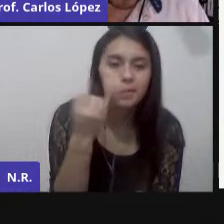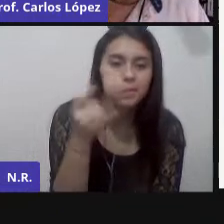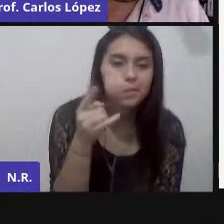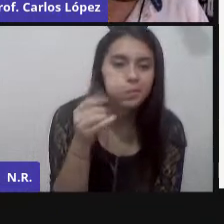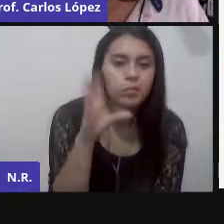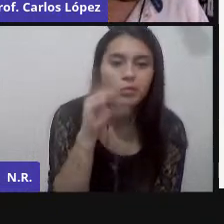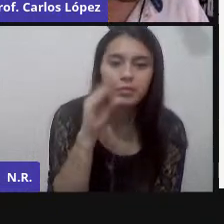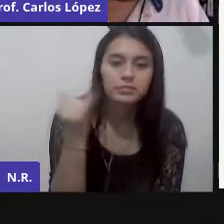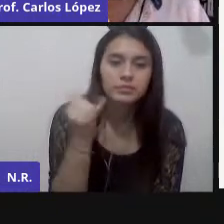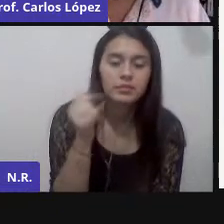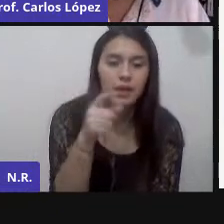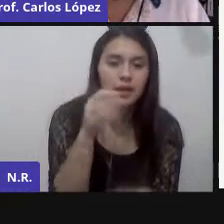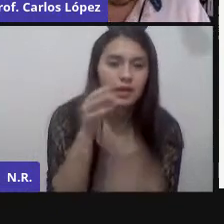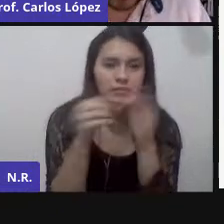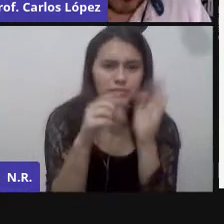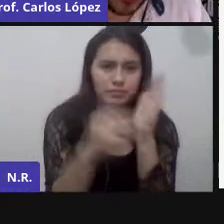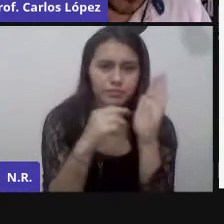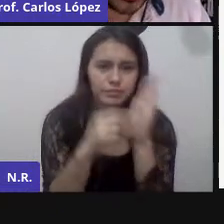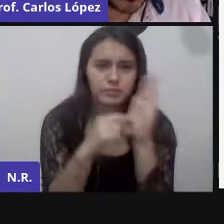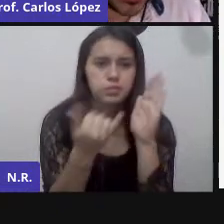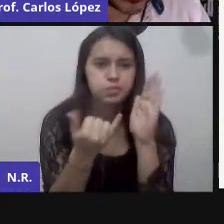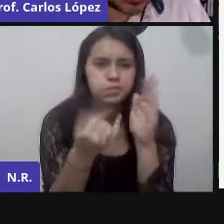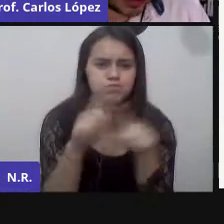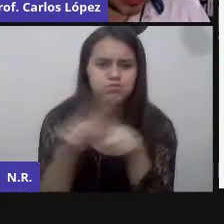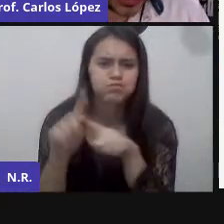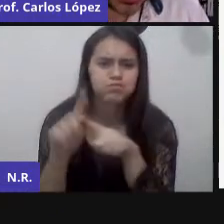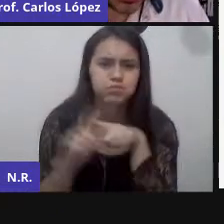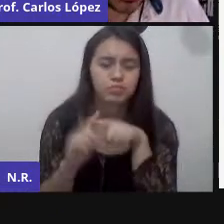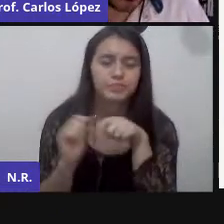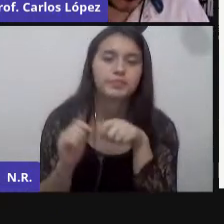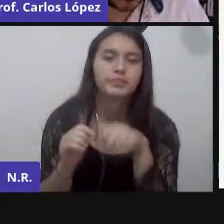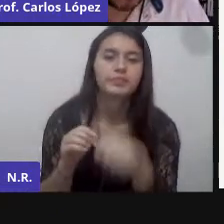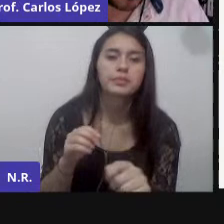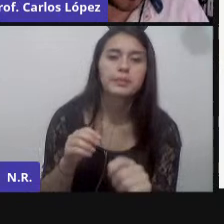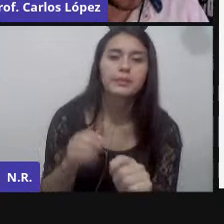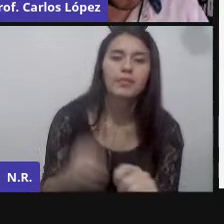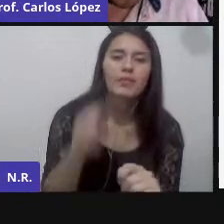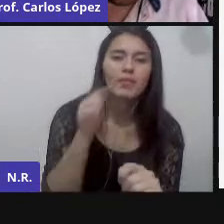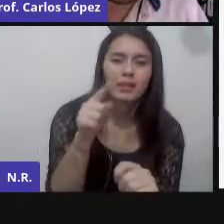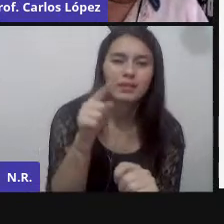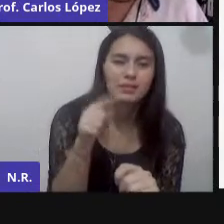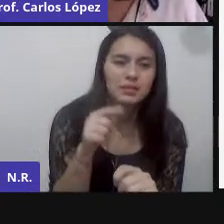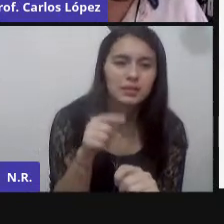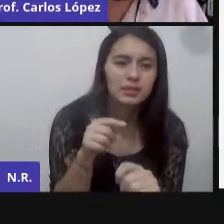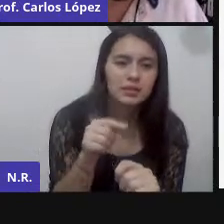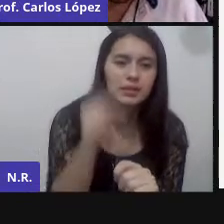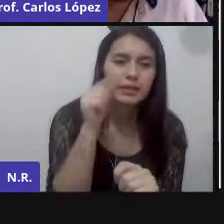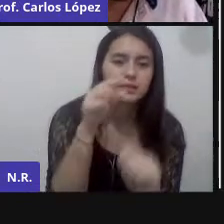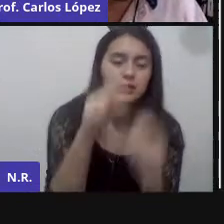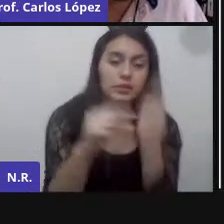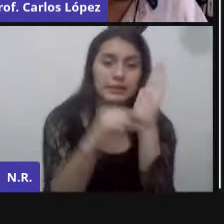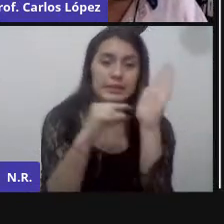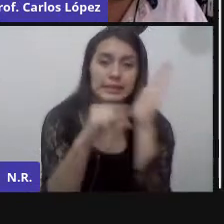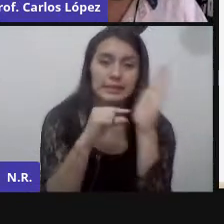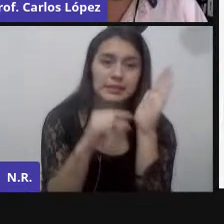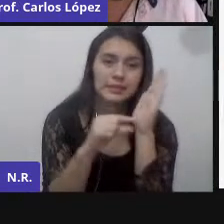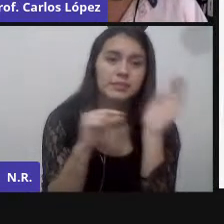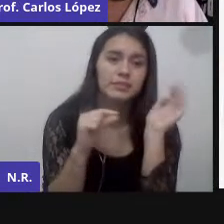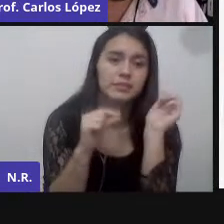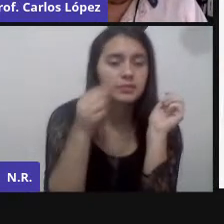unas funciones que se las vamos a explicar. ¿Cómo es la dirección de esta? Primero voy a invitar a personas reales que están